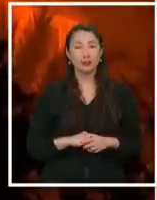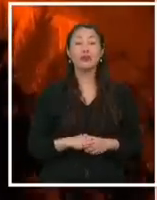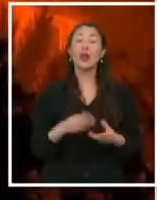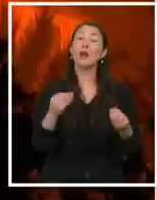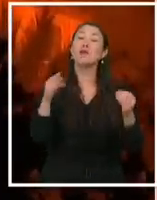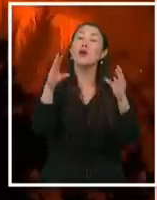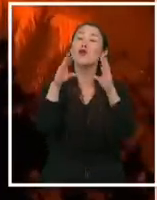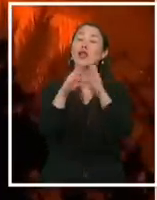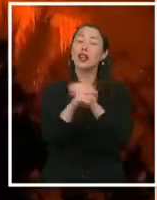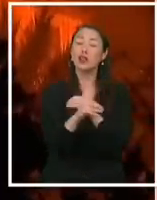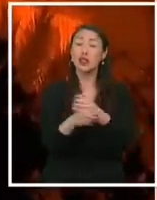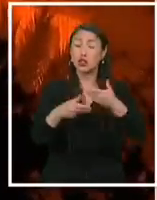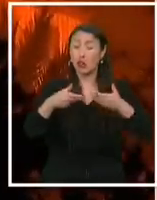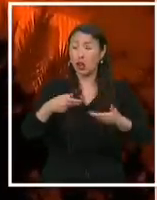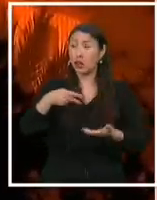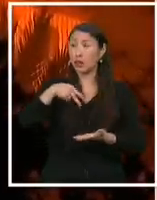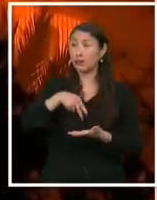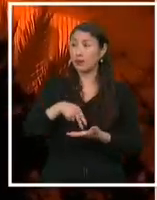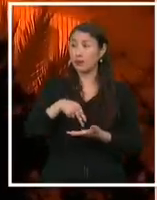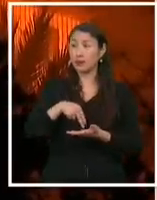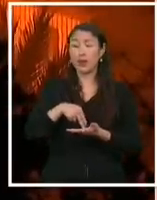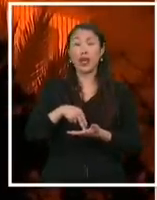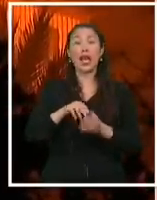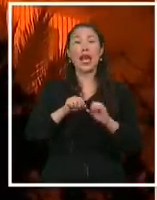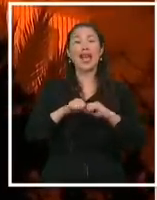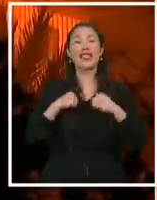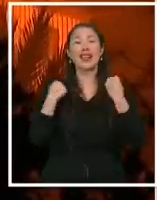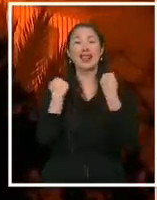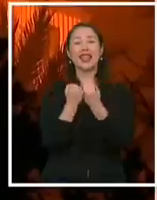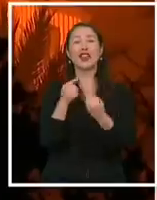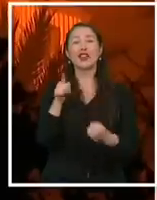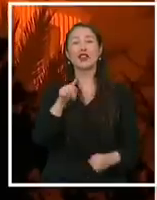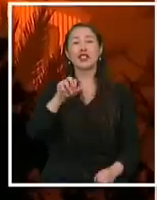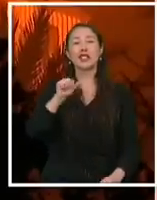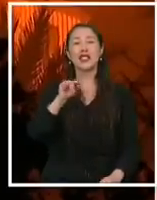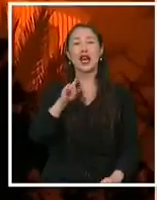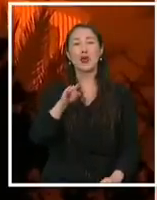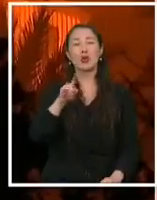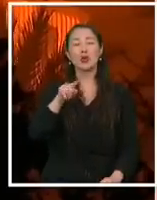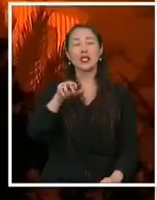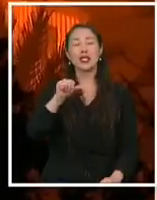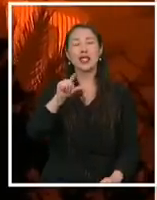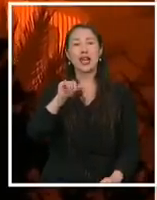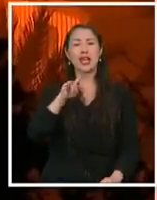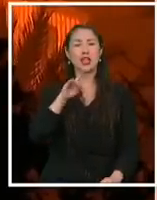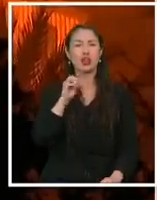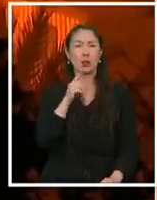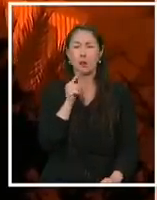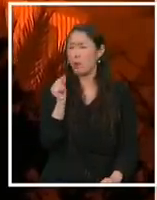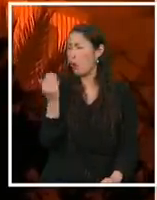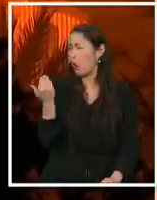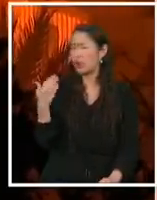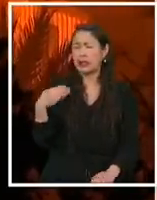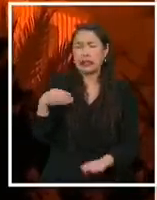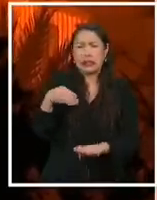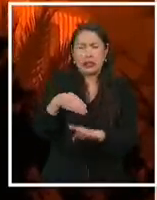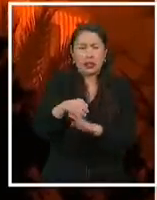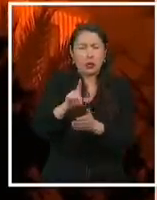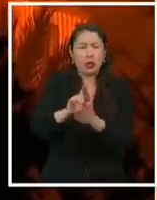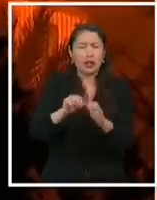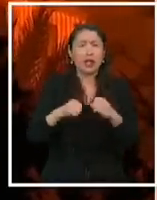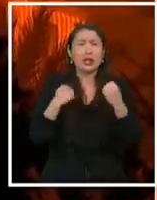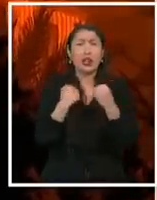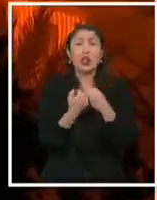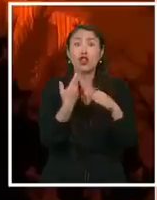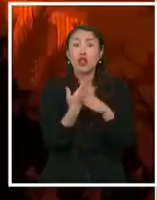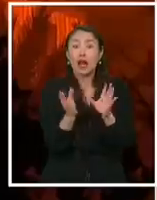Buenas noches, Matías. En estos momentos me encuentro en el Estadio Sausalito. Llegamos hace pocos minutos aquí, donde se encuentran reunidas distintas